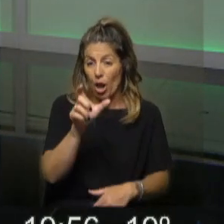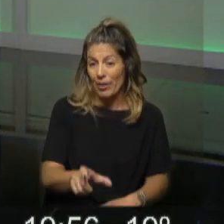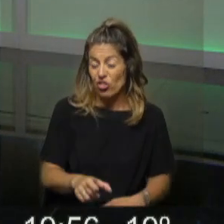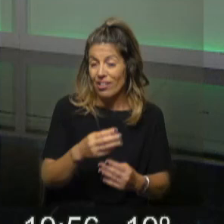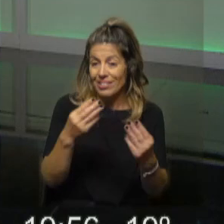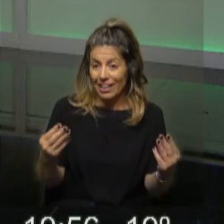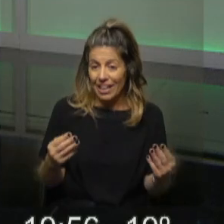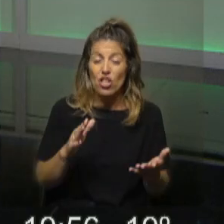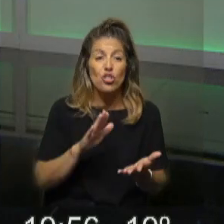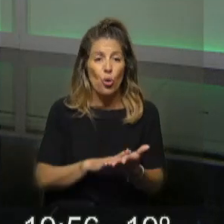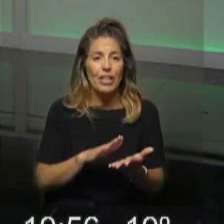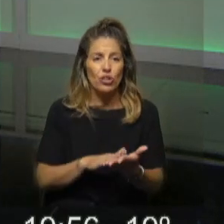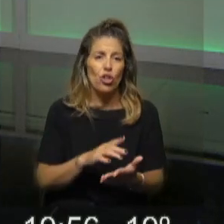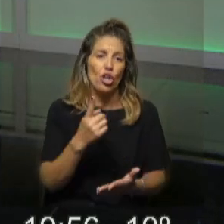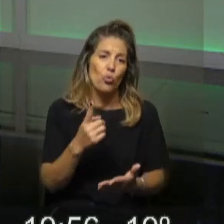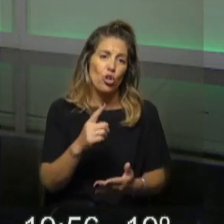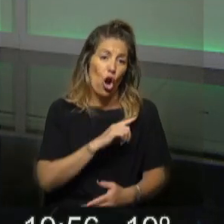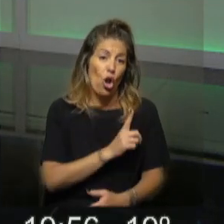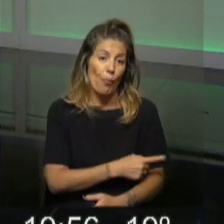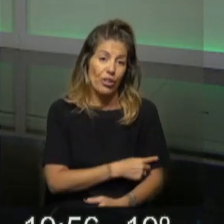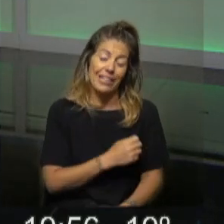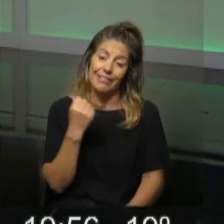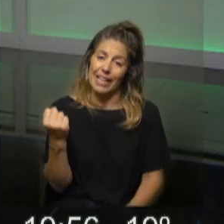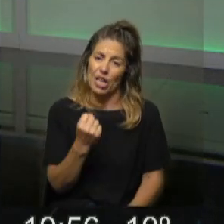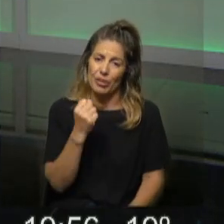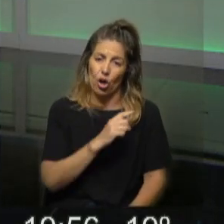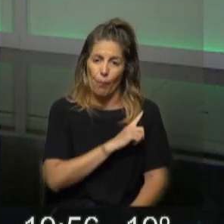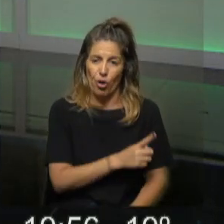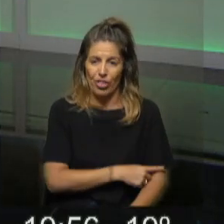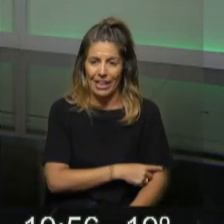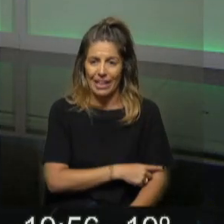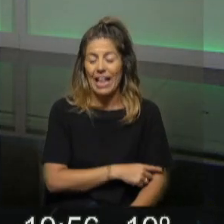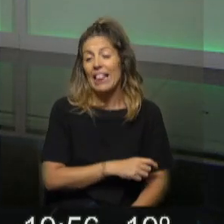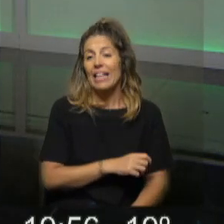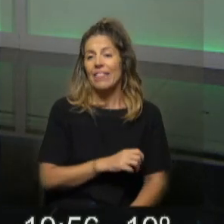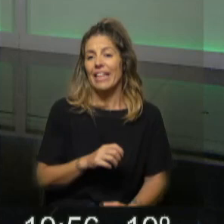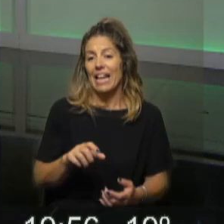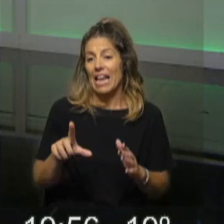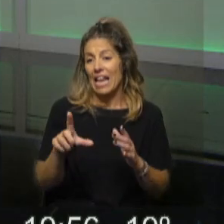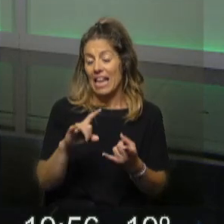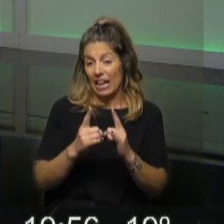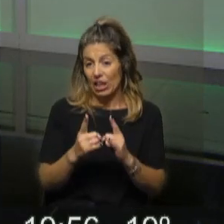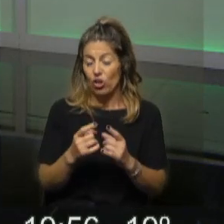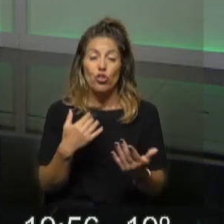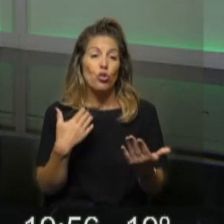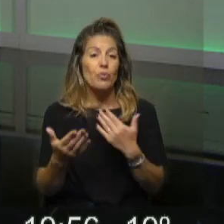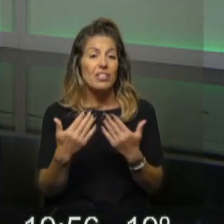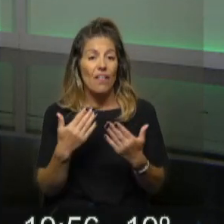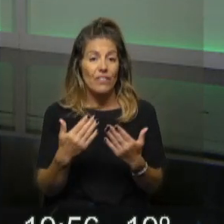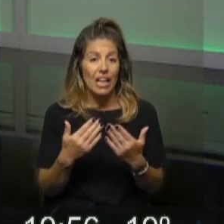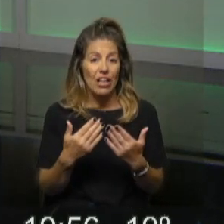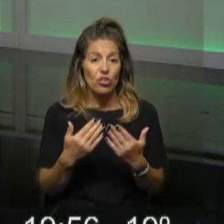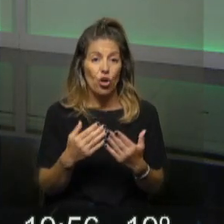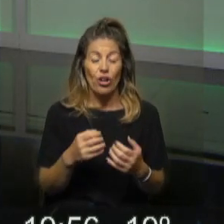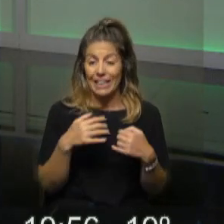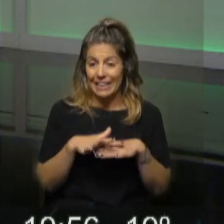y sobre todo en uno de los poderes tan importantes como es el poder legislativo. Nosotros estuvimos hablando con Daniel Carranza, que es integrante de una